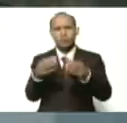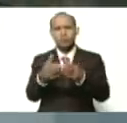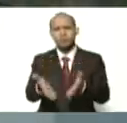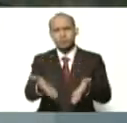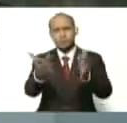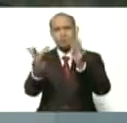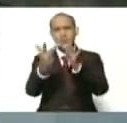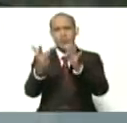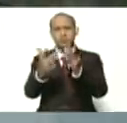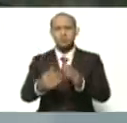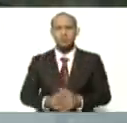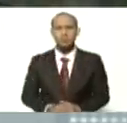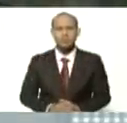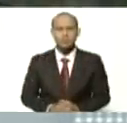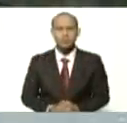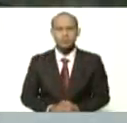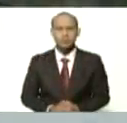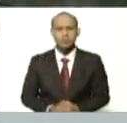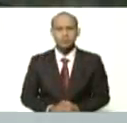haya